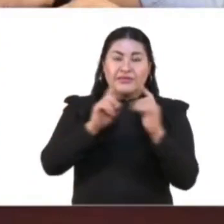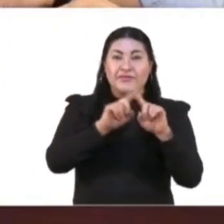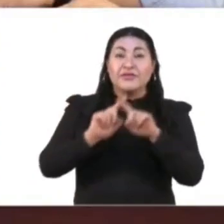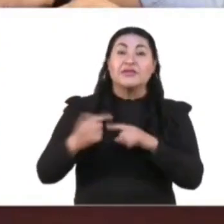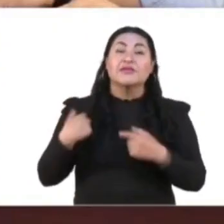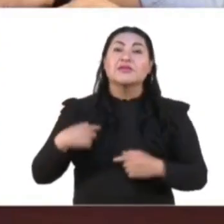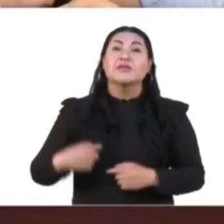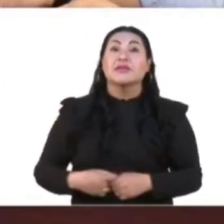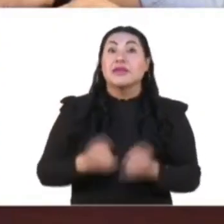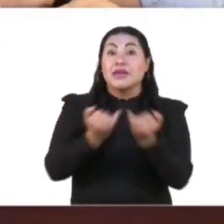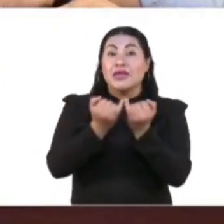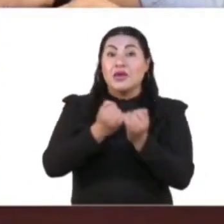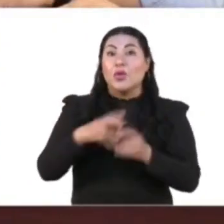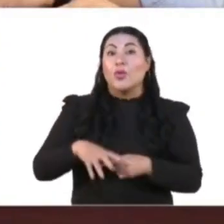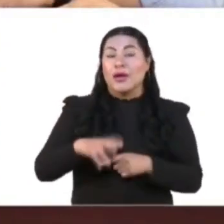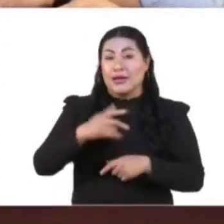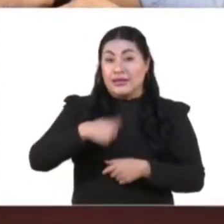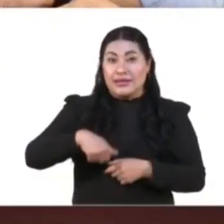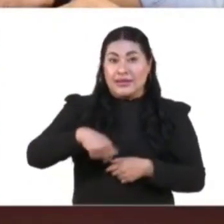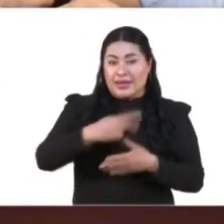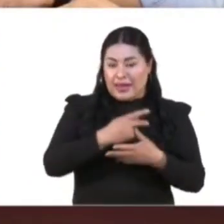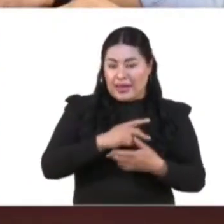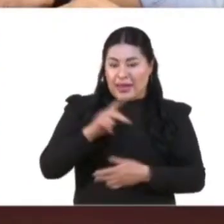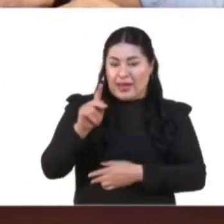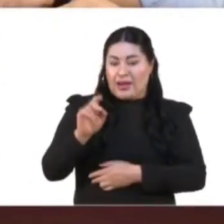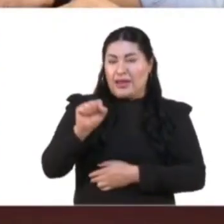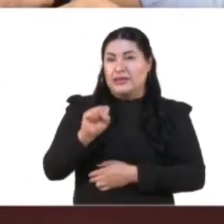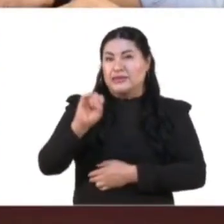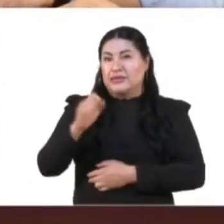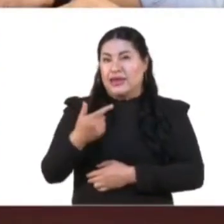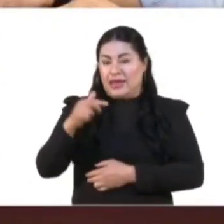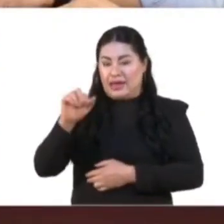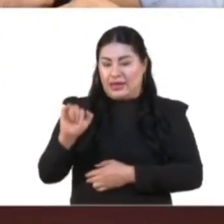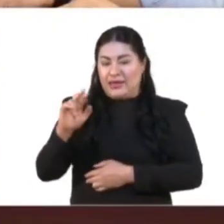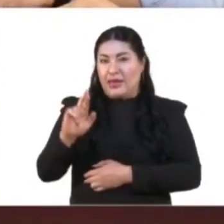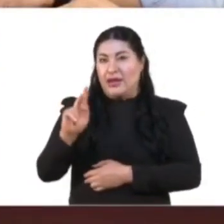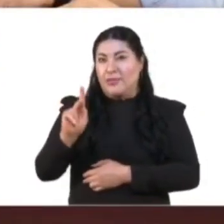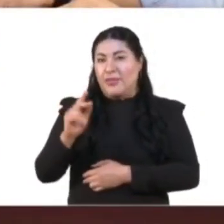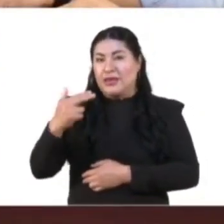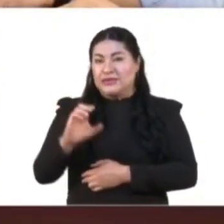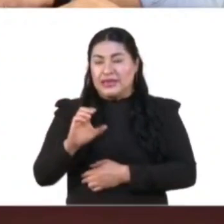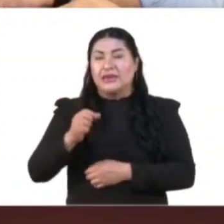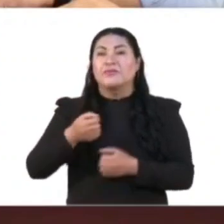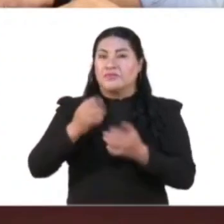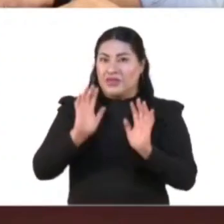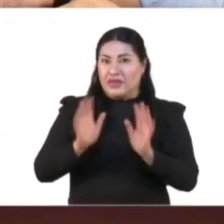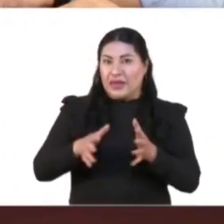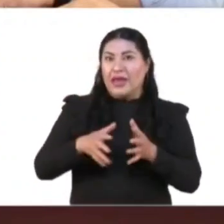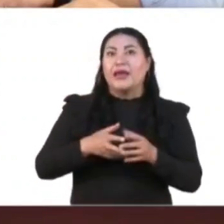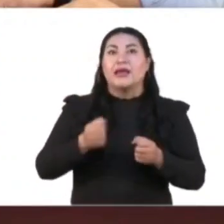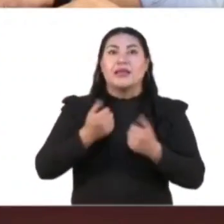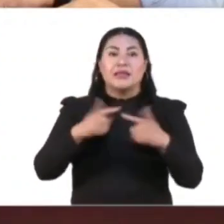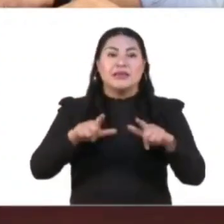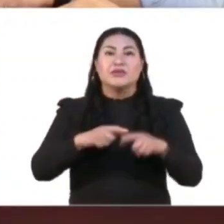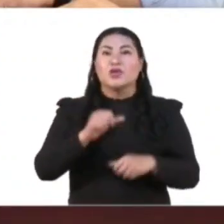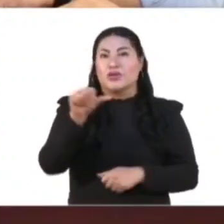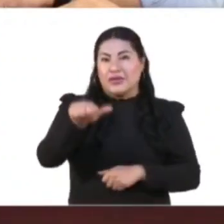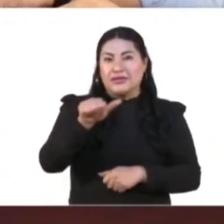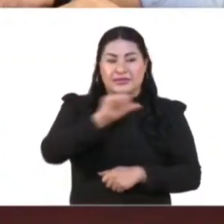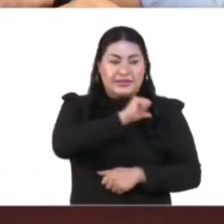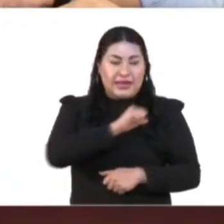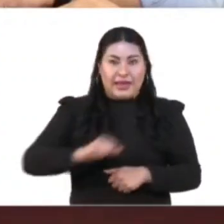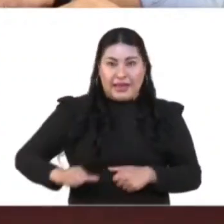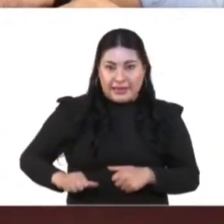unidades de gestión integral de riesgos y protección civil de las 16 alcaldías, es decir, los consejos de protección